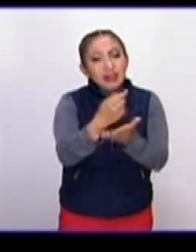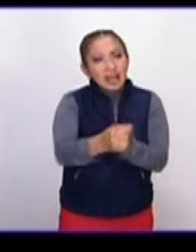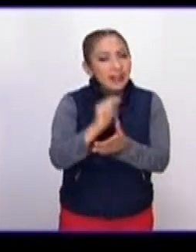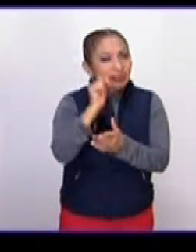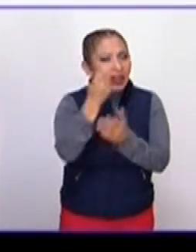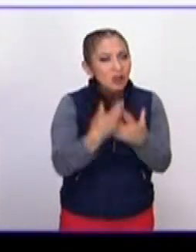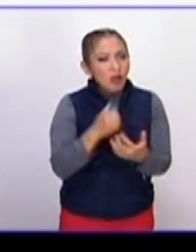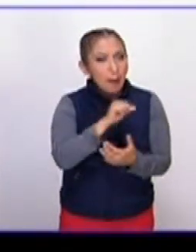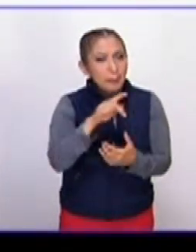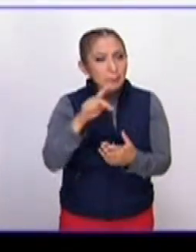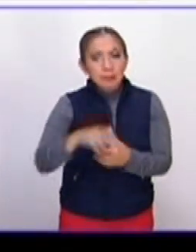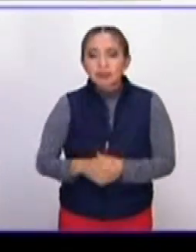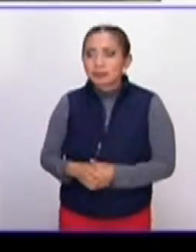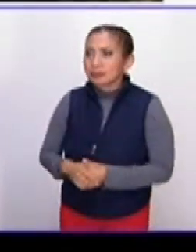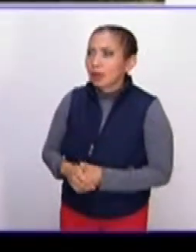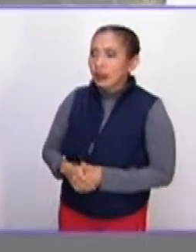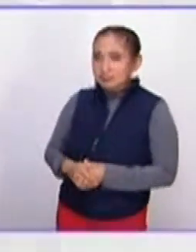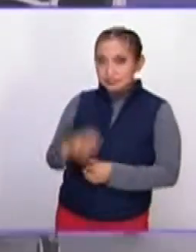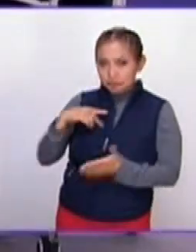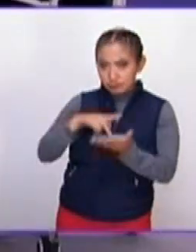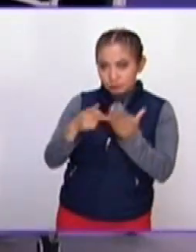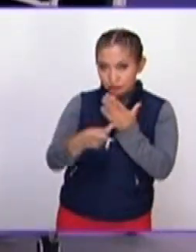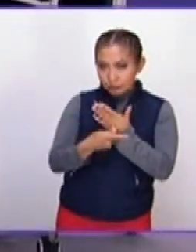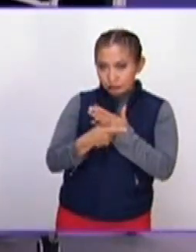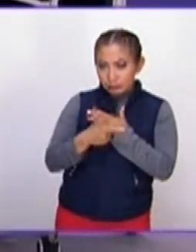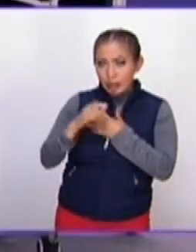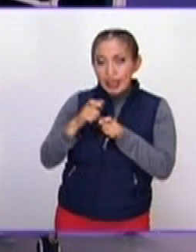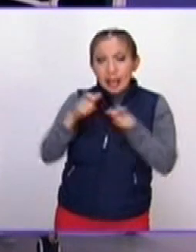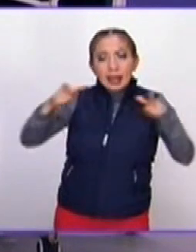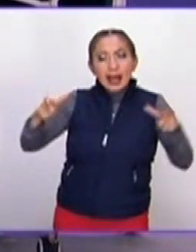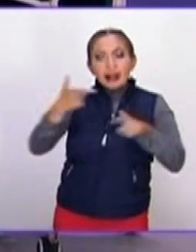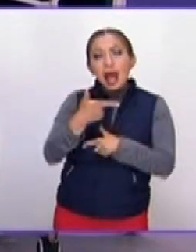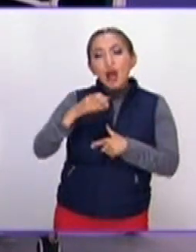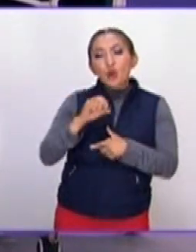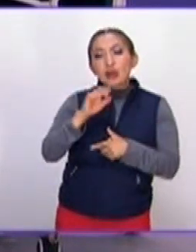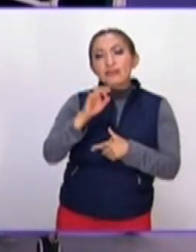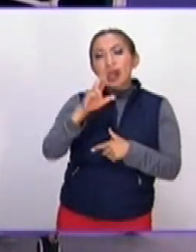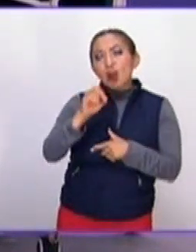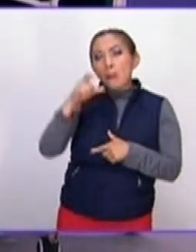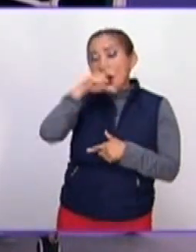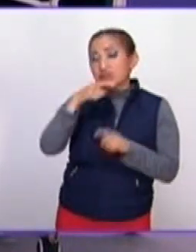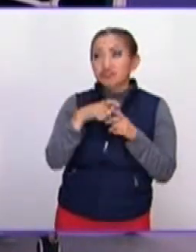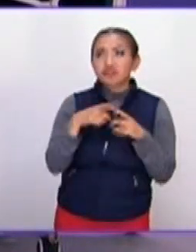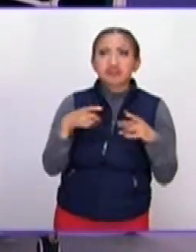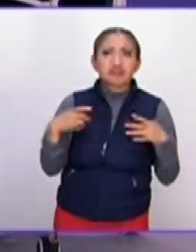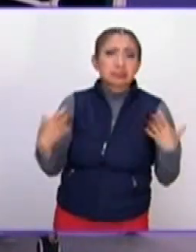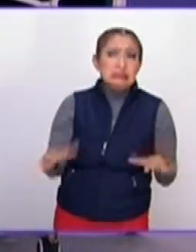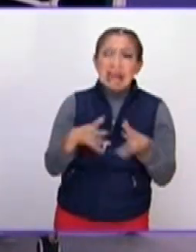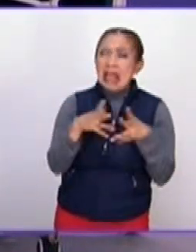esta aplicación? Bueno, el proyecto del Gran Acuífero Maya es portentosamente grande, es